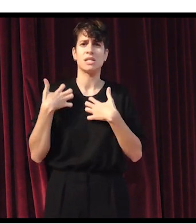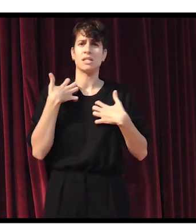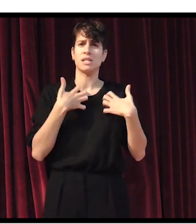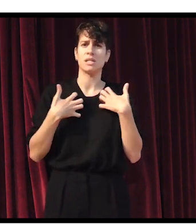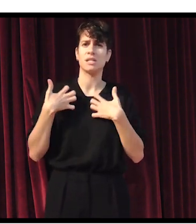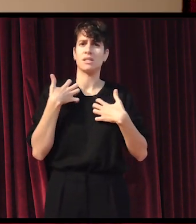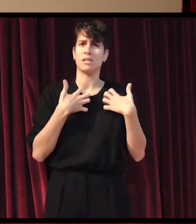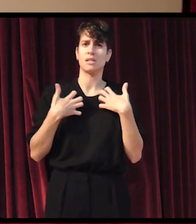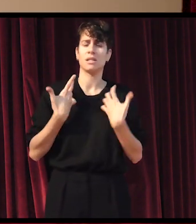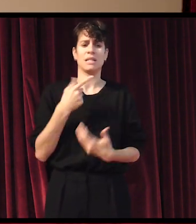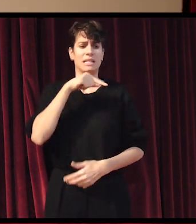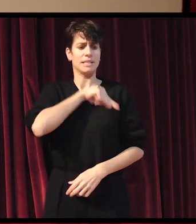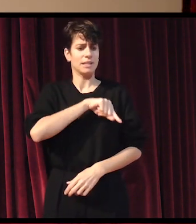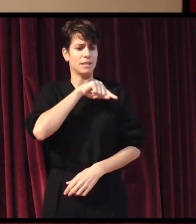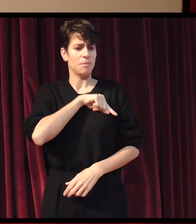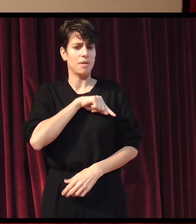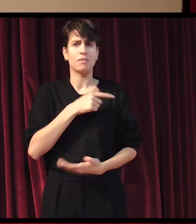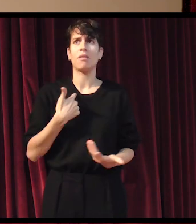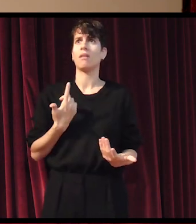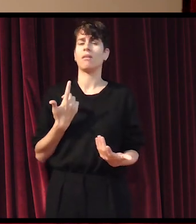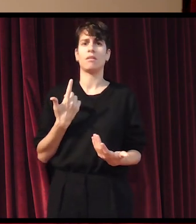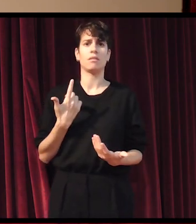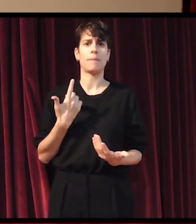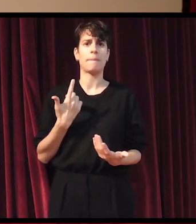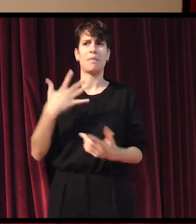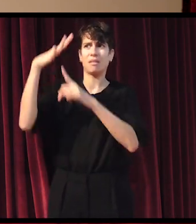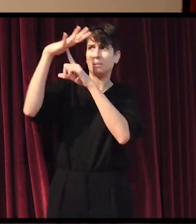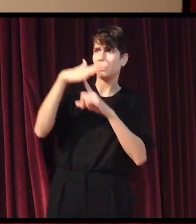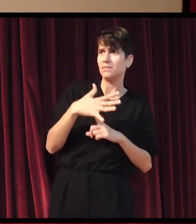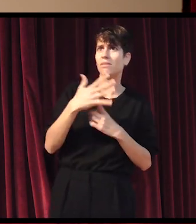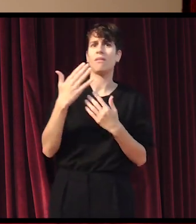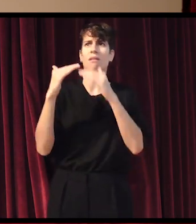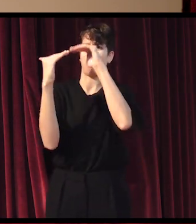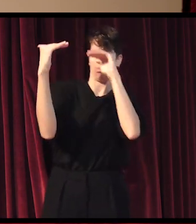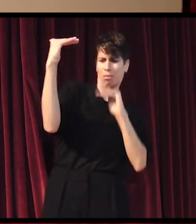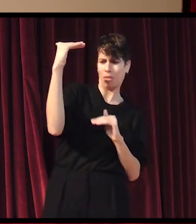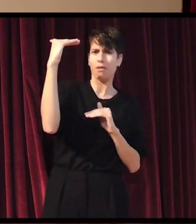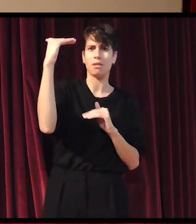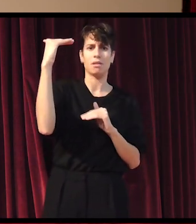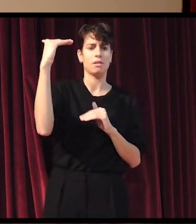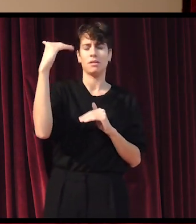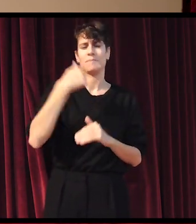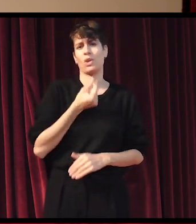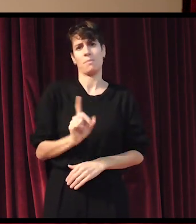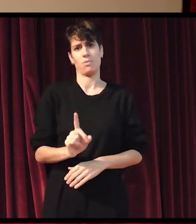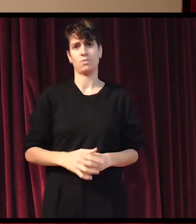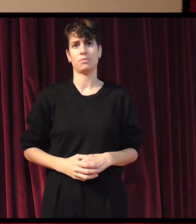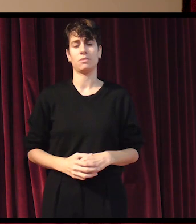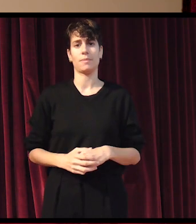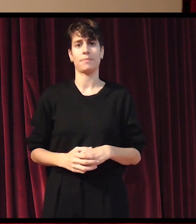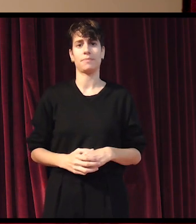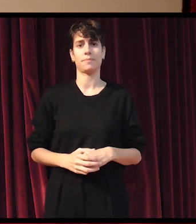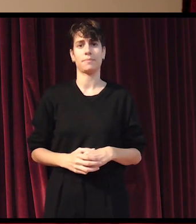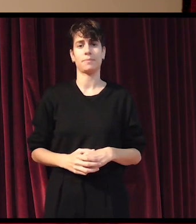pues todos estos sentimientos de discriminación o de desigualdad, ¿no? Porque en esa espera, por